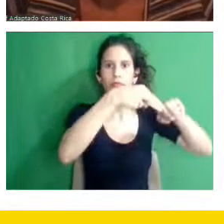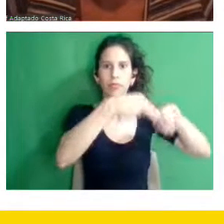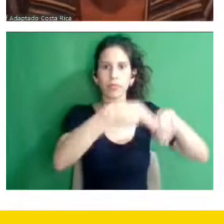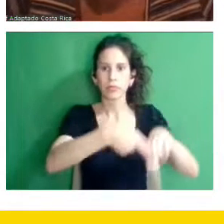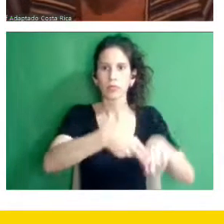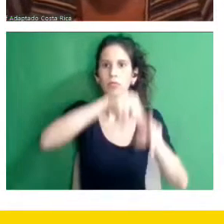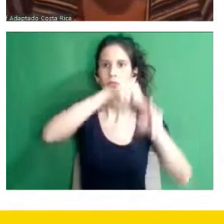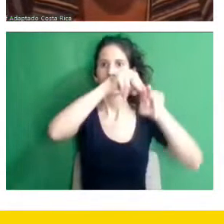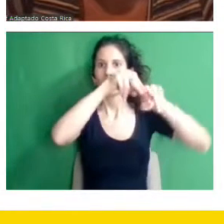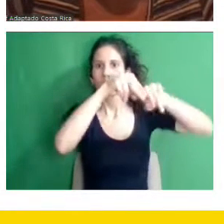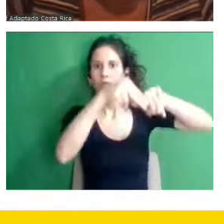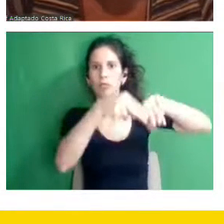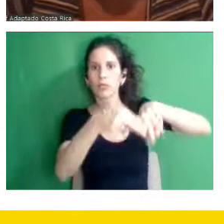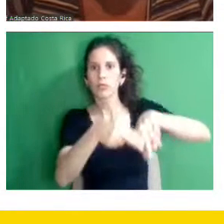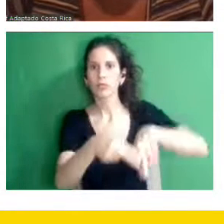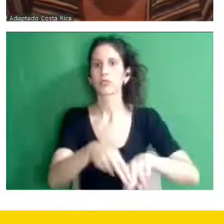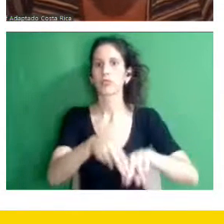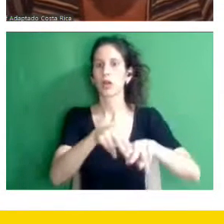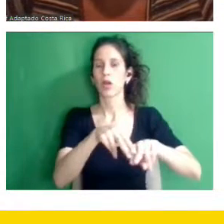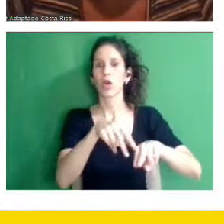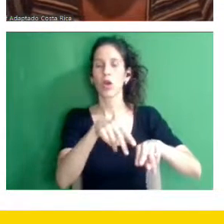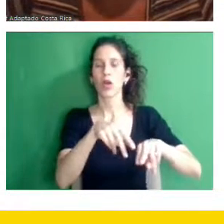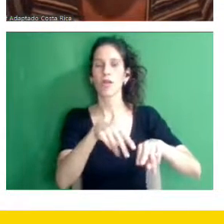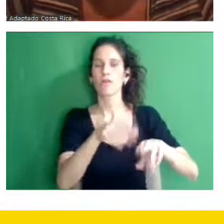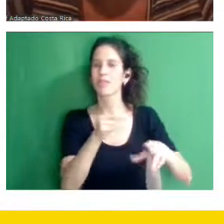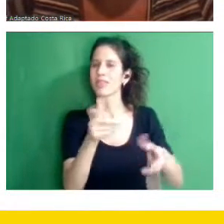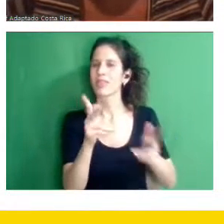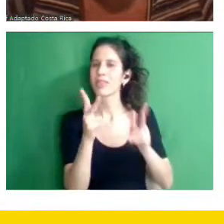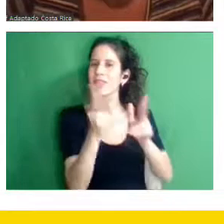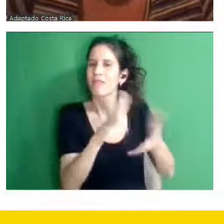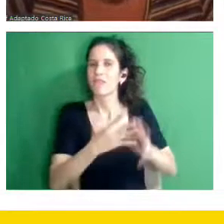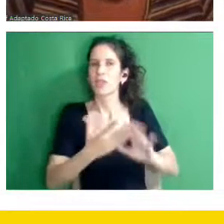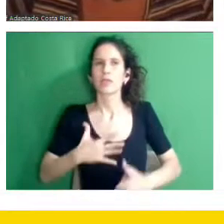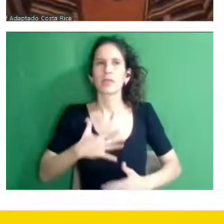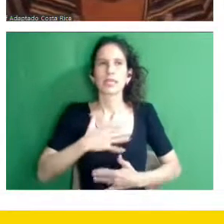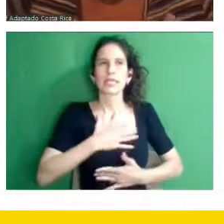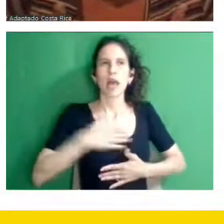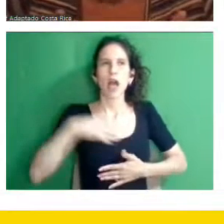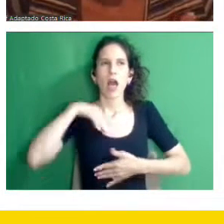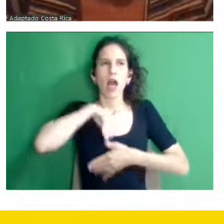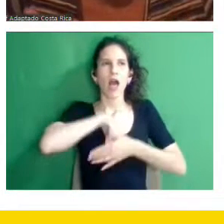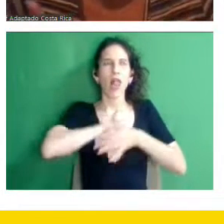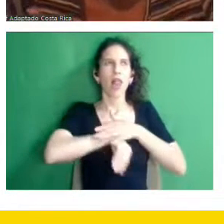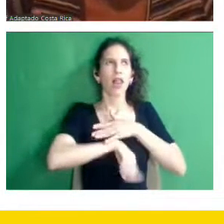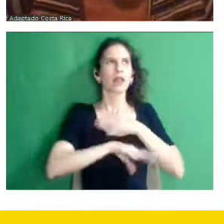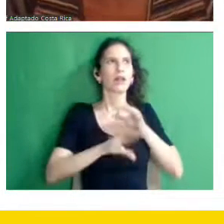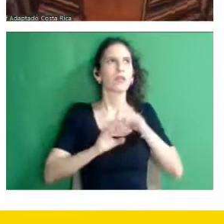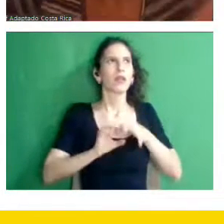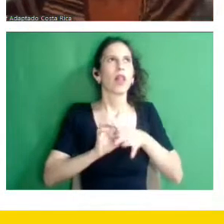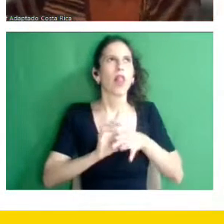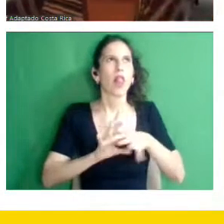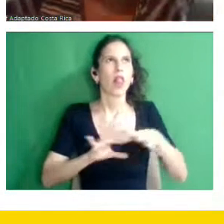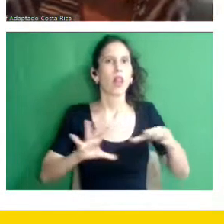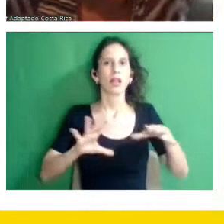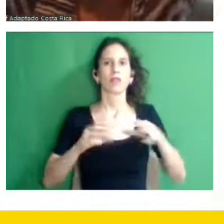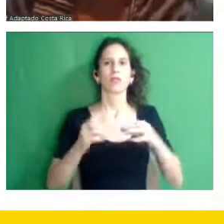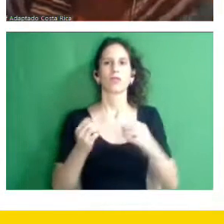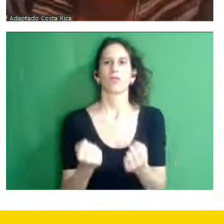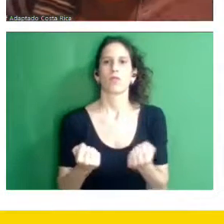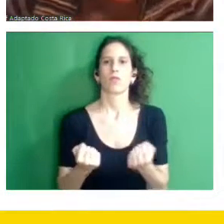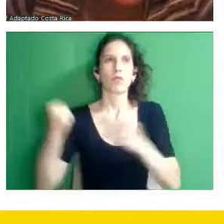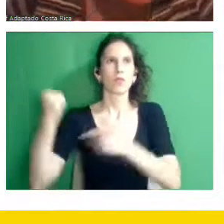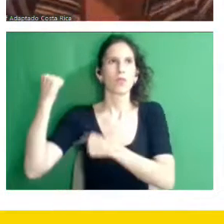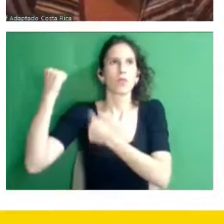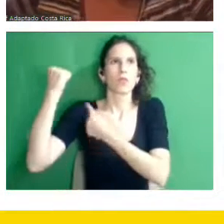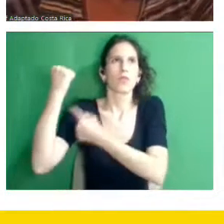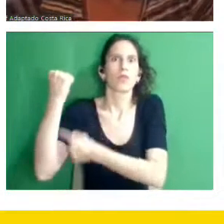de poder y de libertad tan grande que sentí el, bueno, primero una satisfacción, una emoción, que yo iba pegando gritos